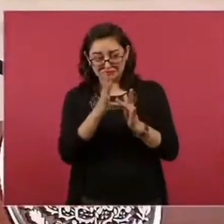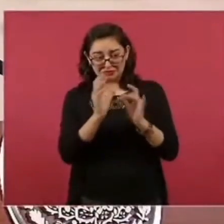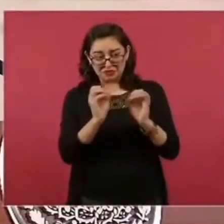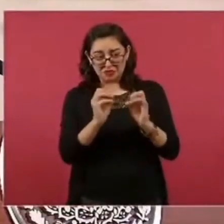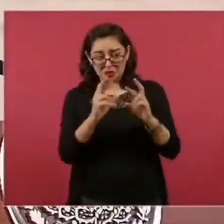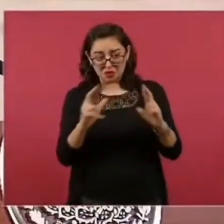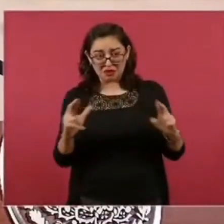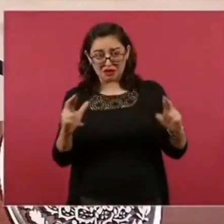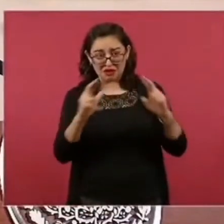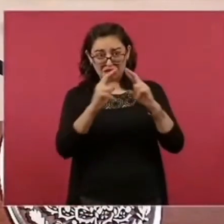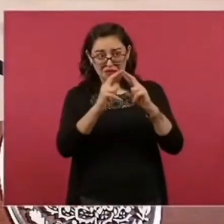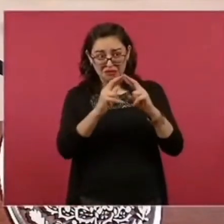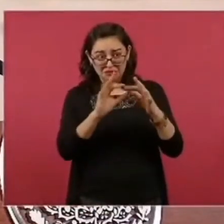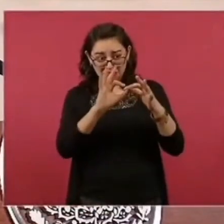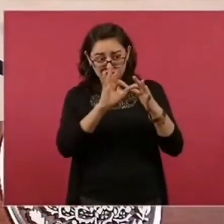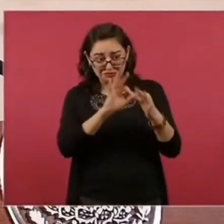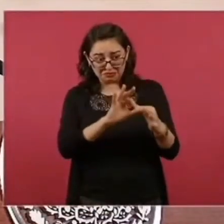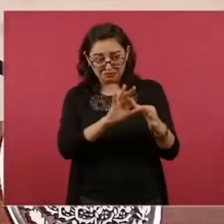religión,